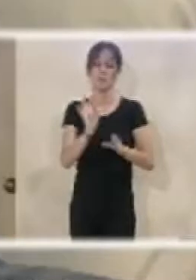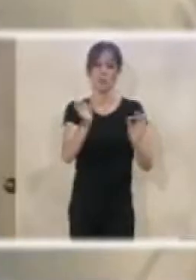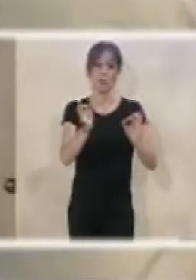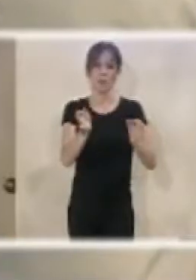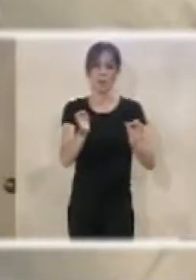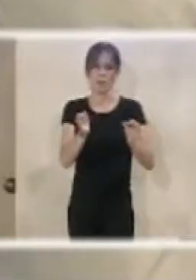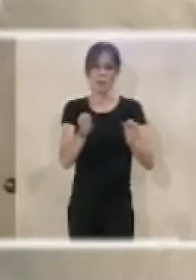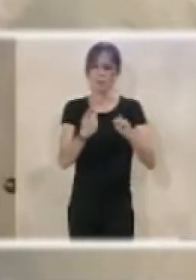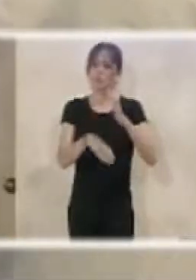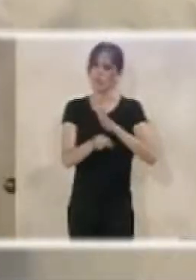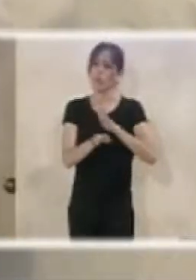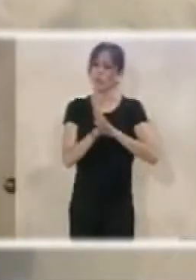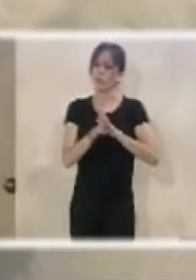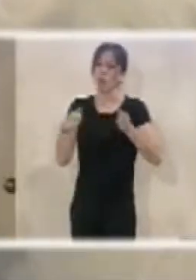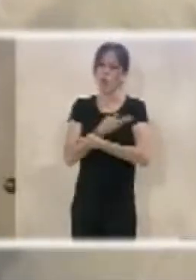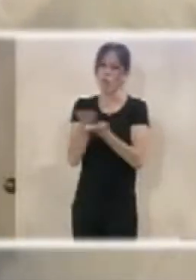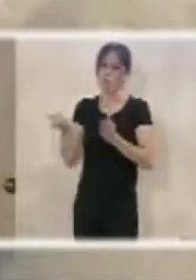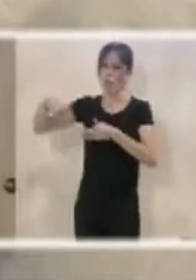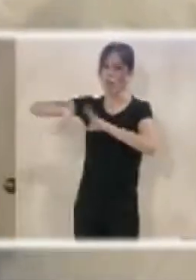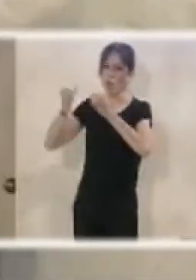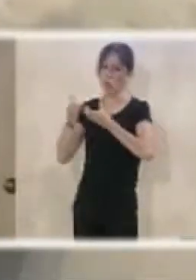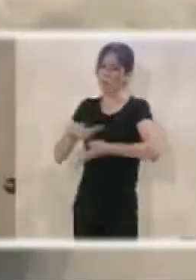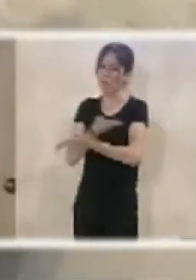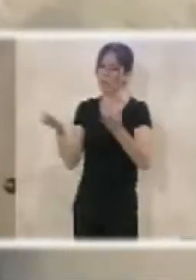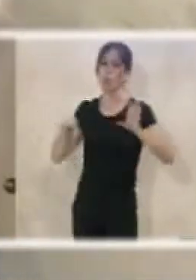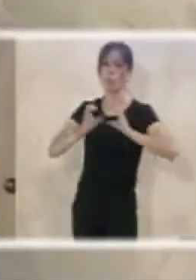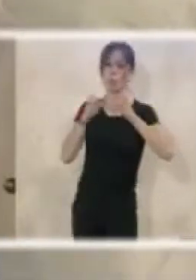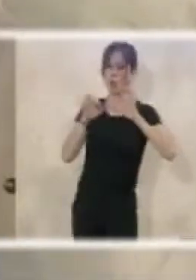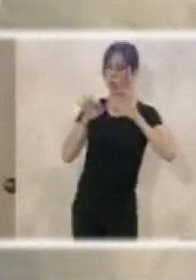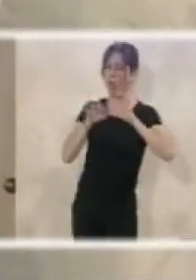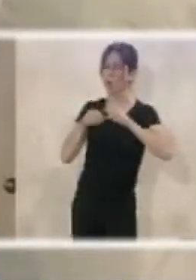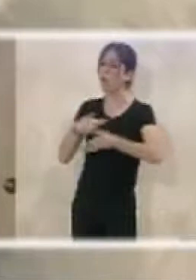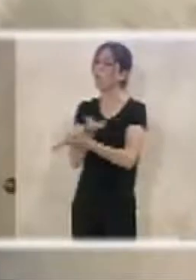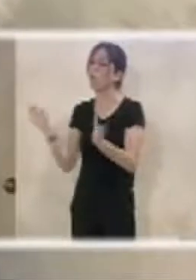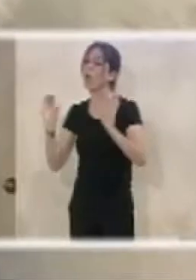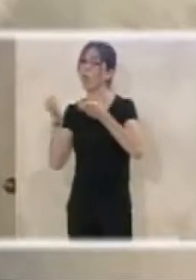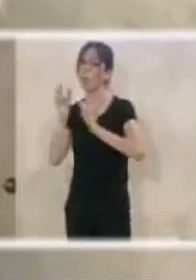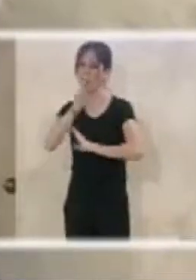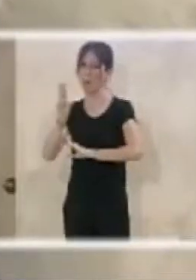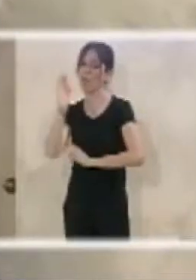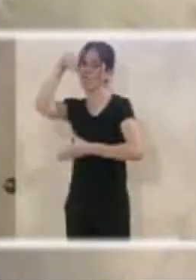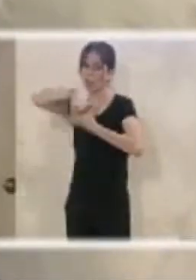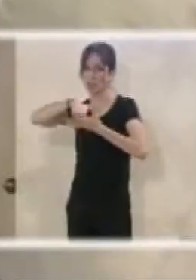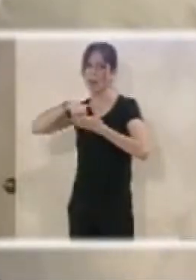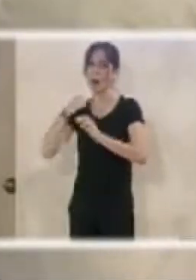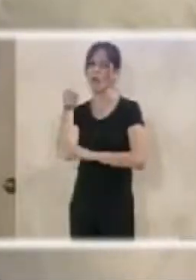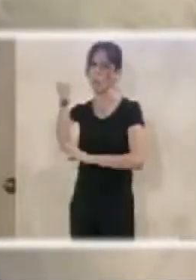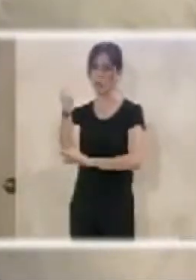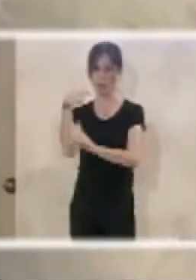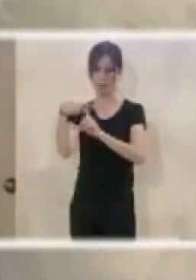verdad, vamos a seguir creyendo en ustedes, desde Ciudadanos. Y le vamos a votar a favor. Y le vamos a votar a